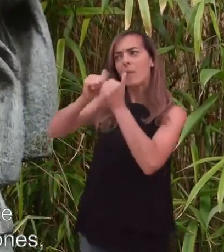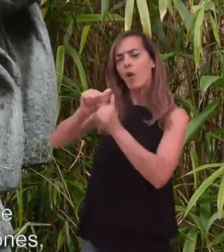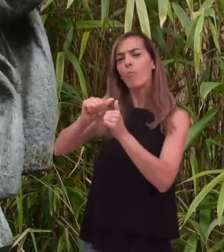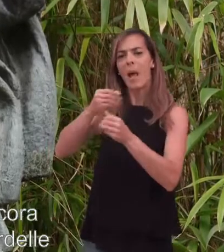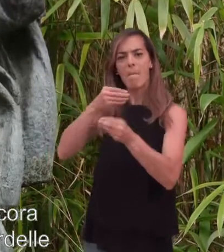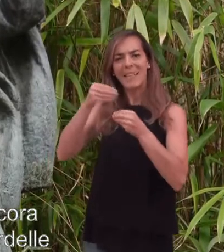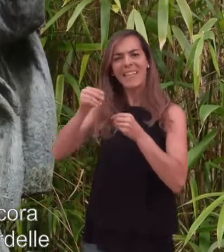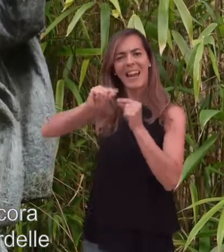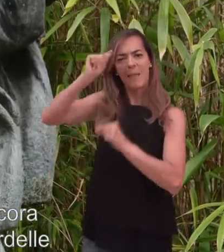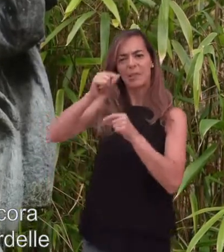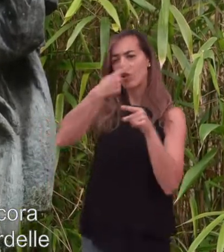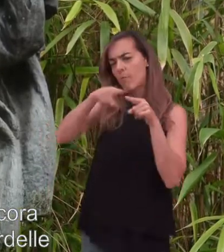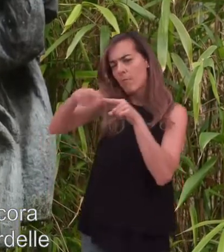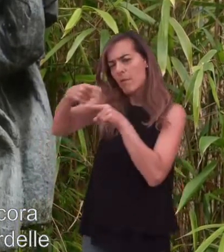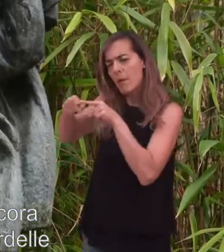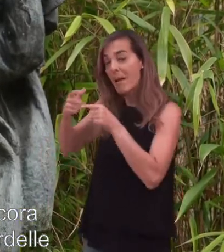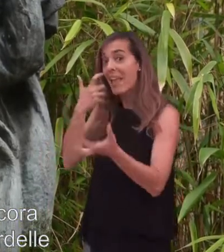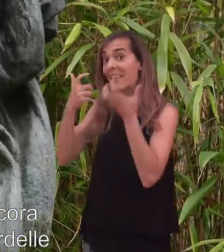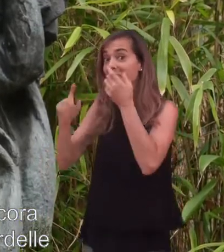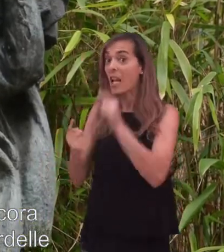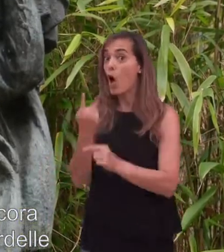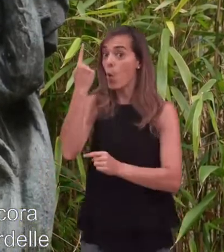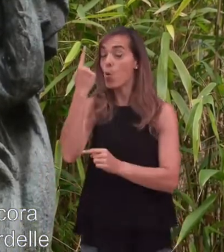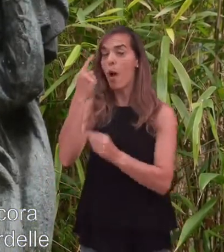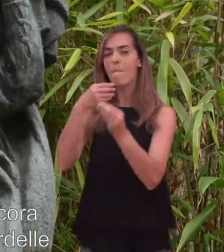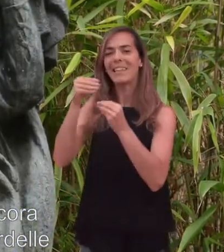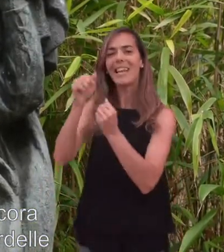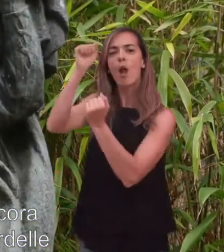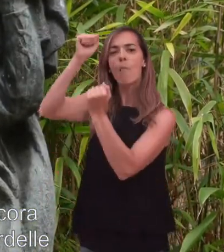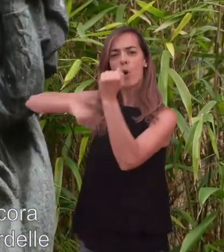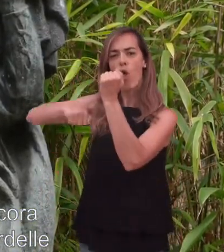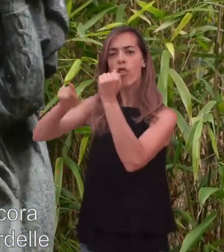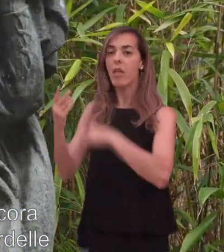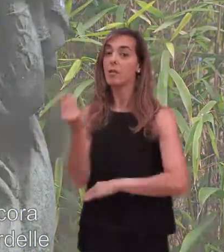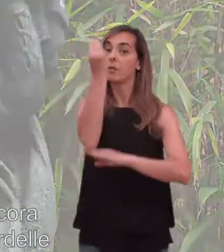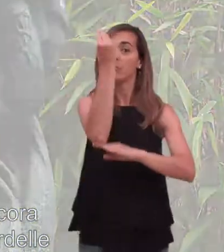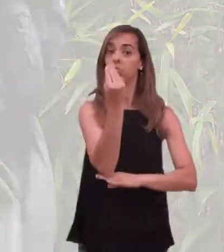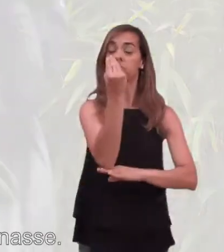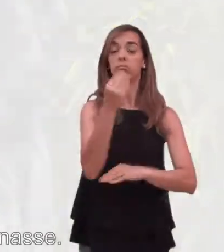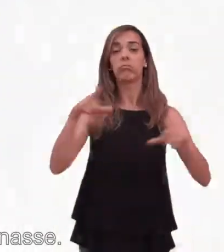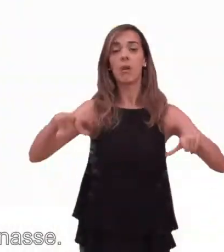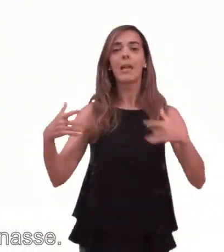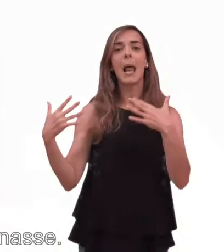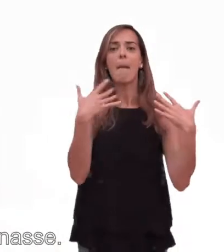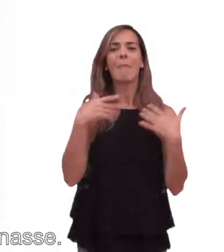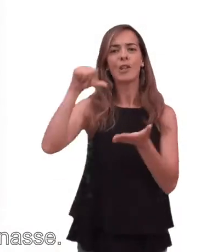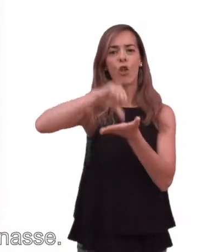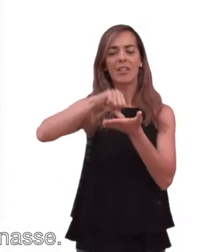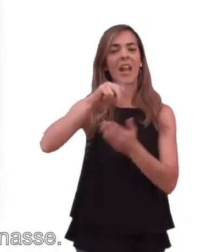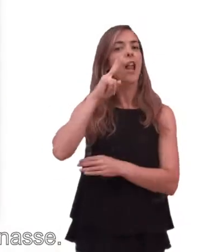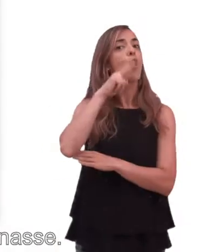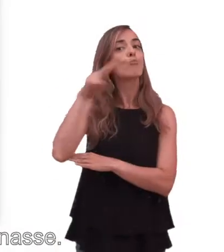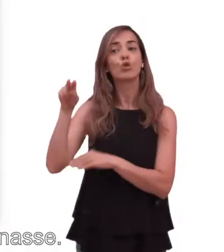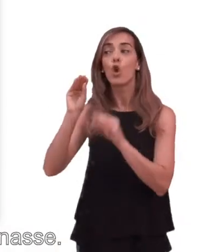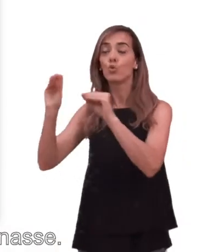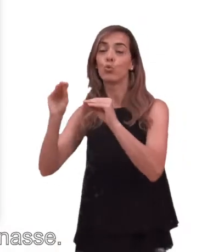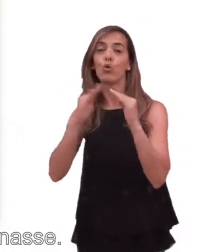dimensiones, destacando el bronce que decora el patio central del Museo Bourdelle en el barrio parisino de